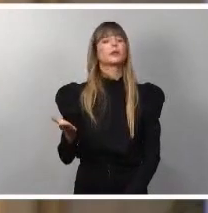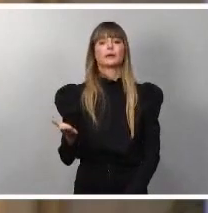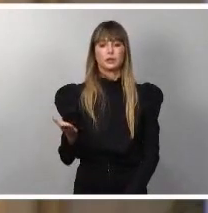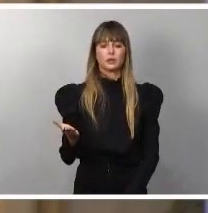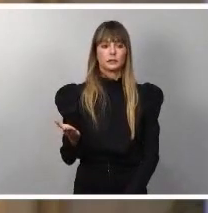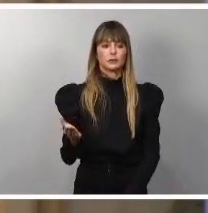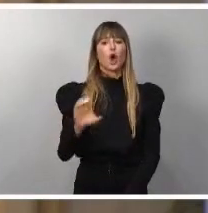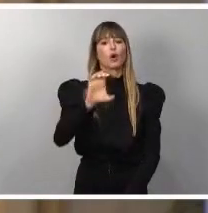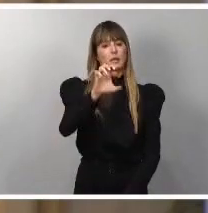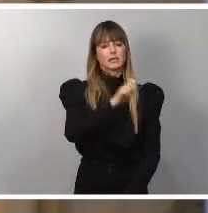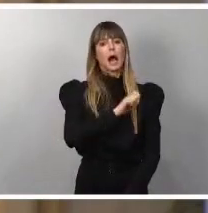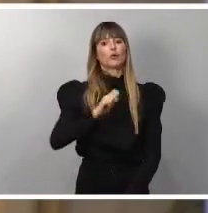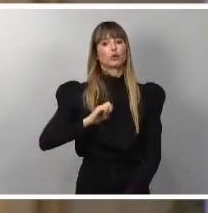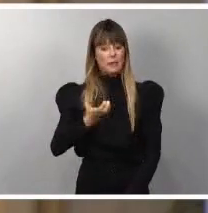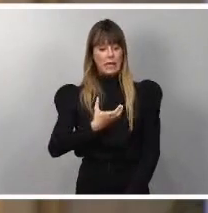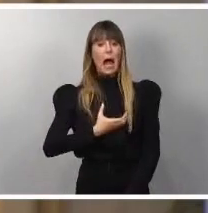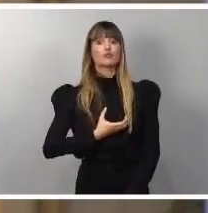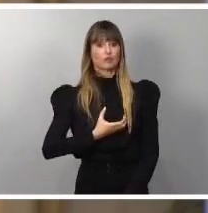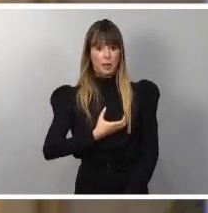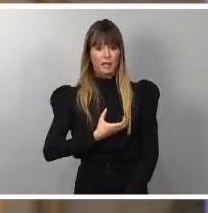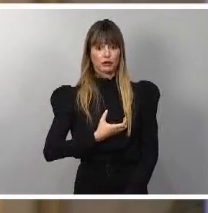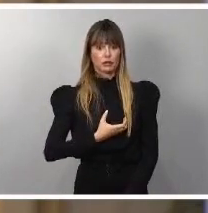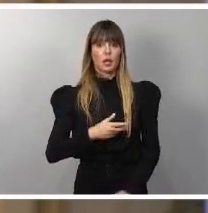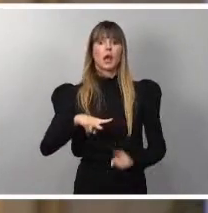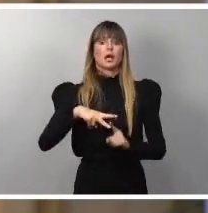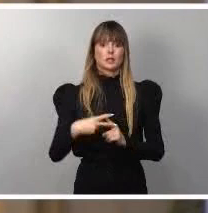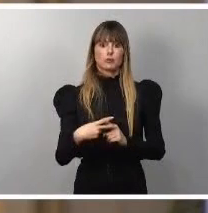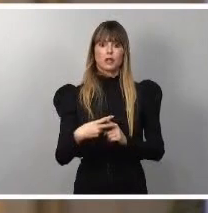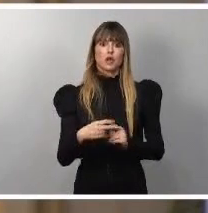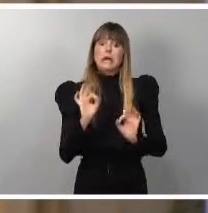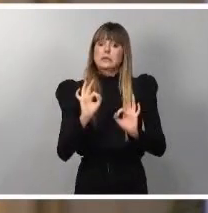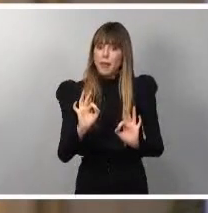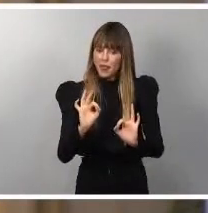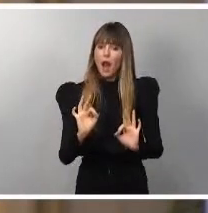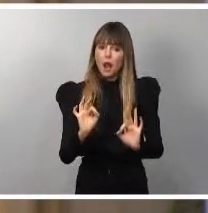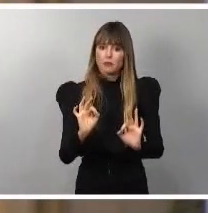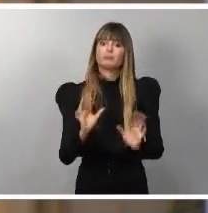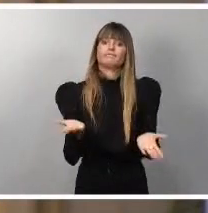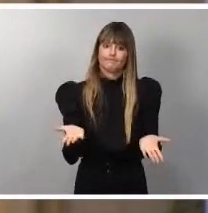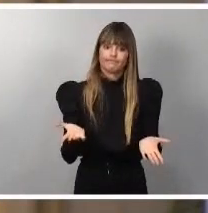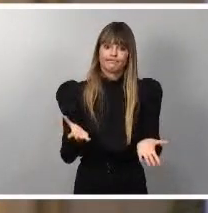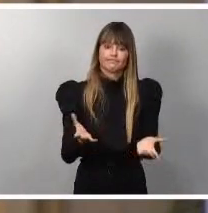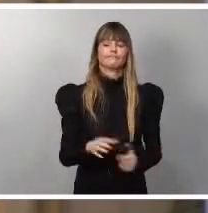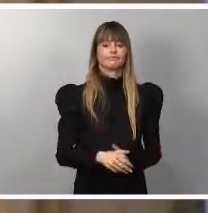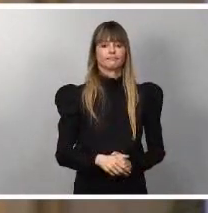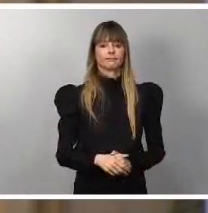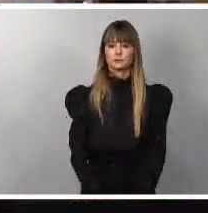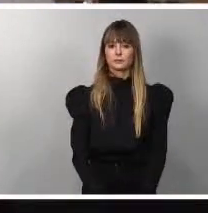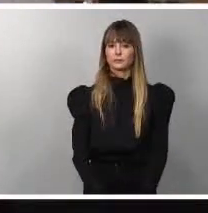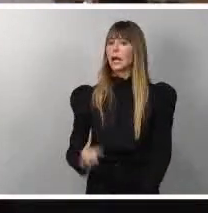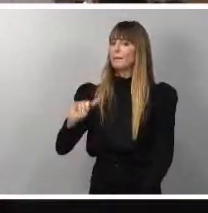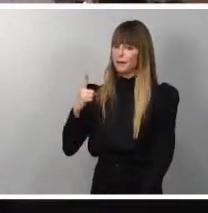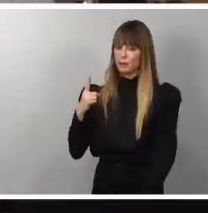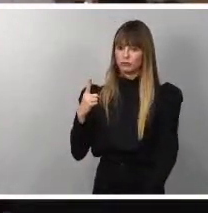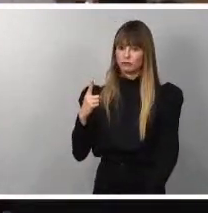las comunidades autónomas y los ayuntamientos en circunstancias muy extraordinarias y perfectamente comprensibles por parte del Gobierno de España, ¿no?